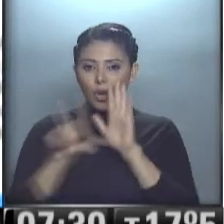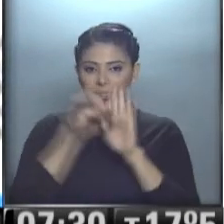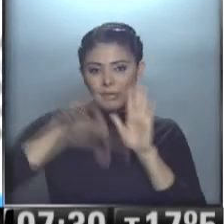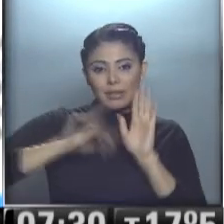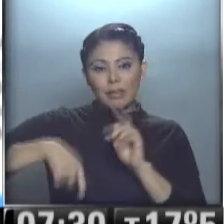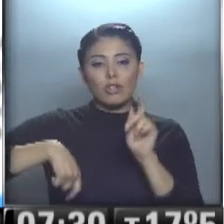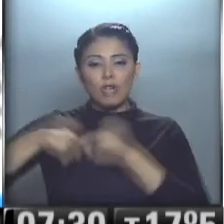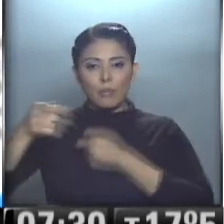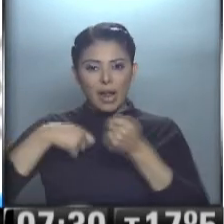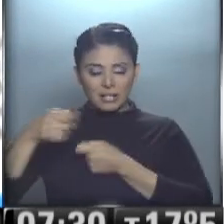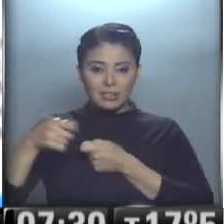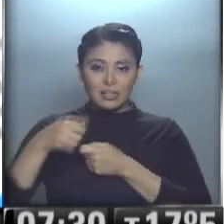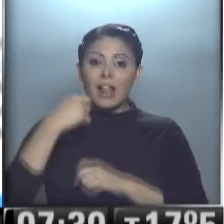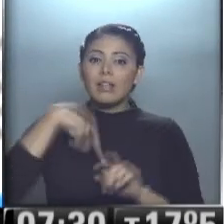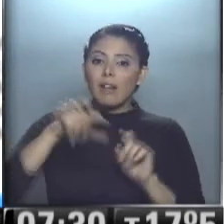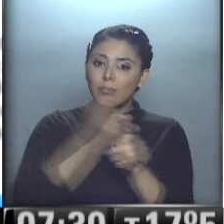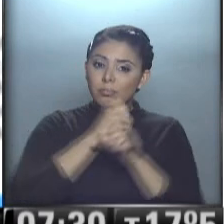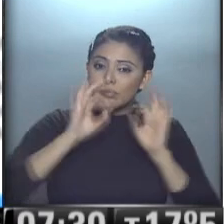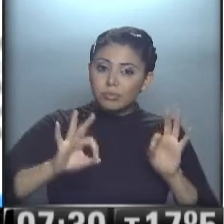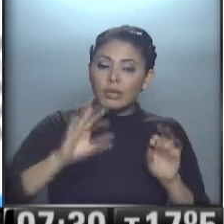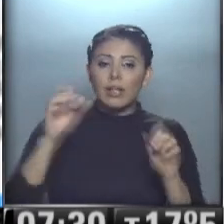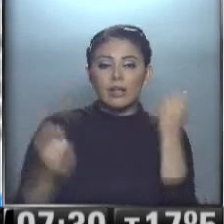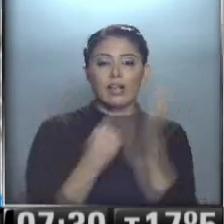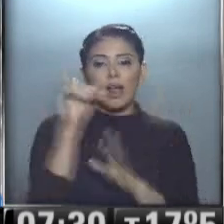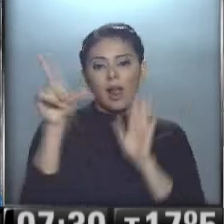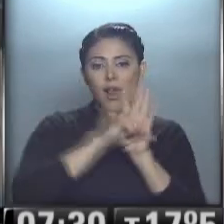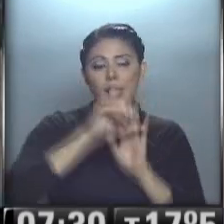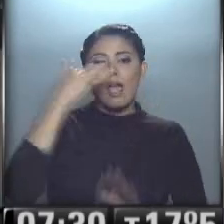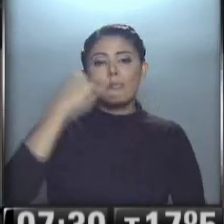y Comercial y que será aprobado y convertida en ley